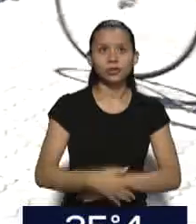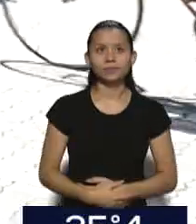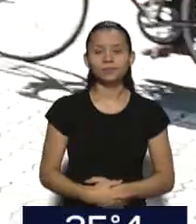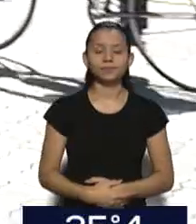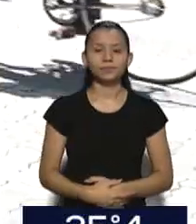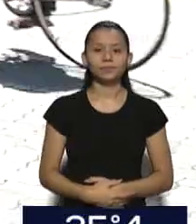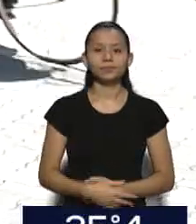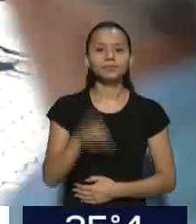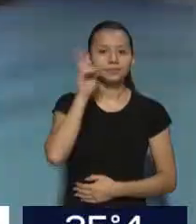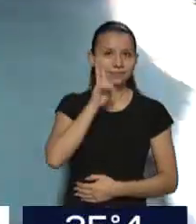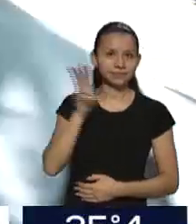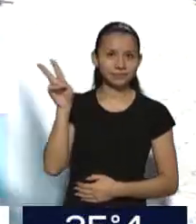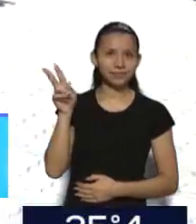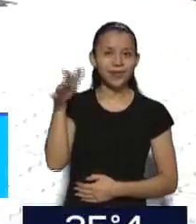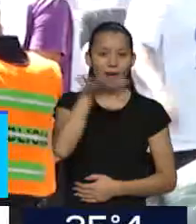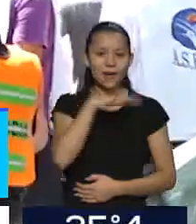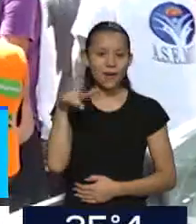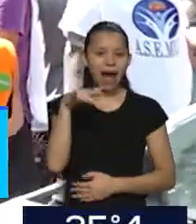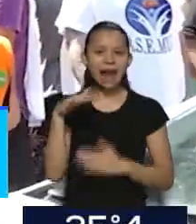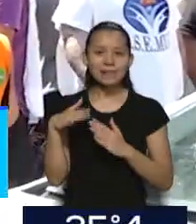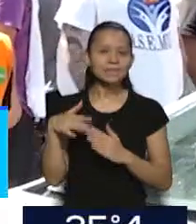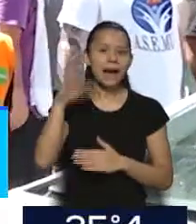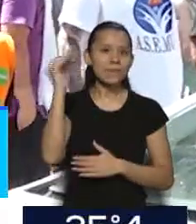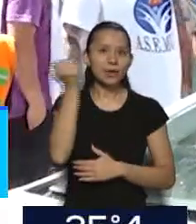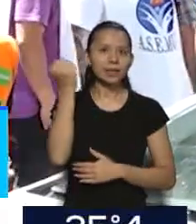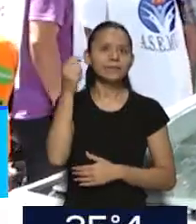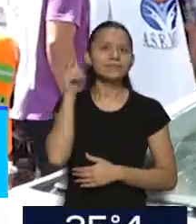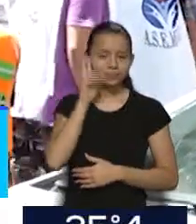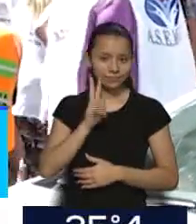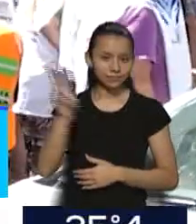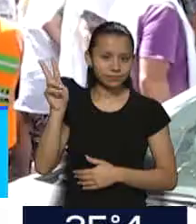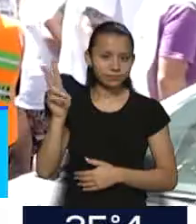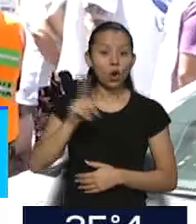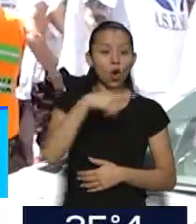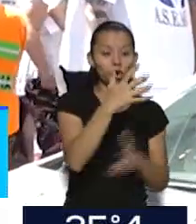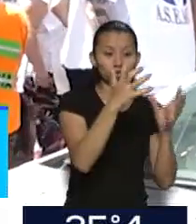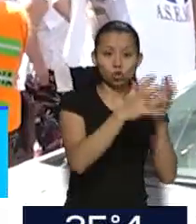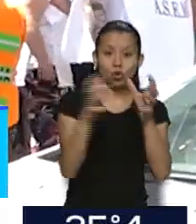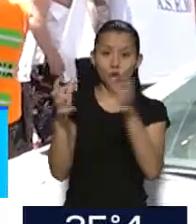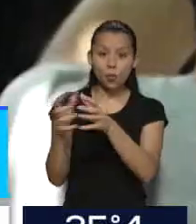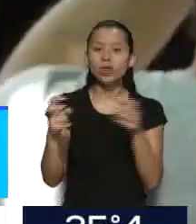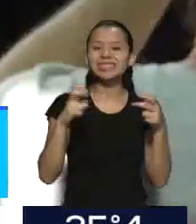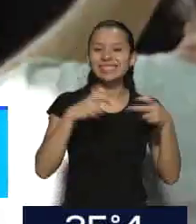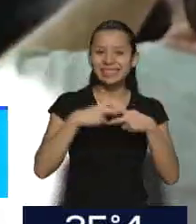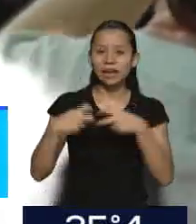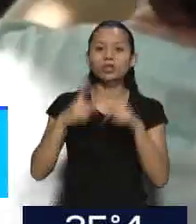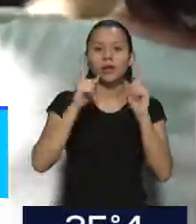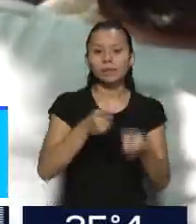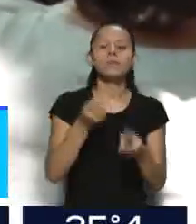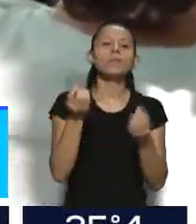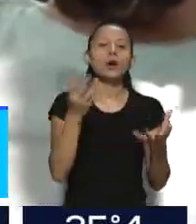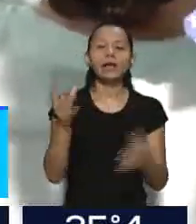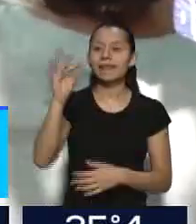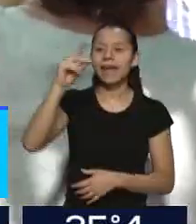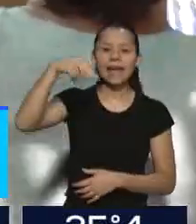fue la concentración principal. Se sumaron otros gremios y sindicatos, también repudiando el DNU que impulsa